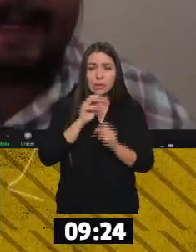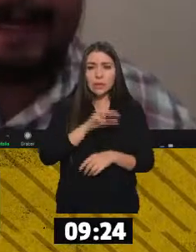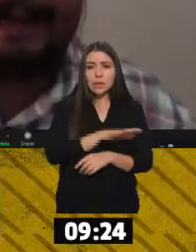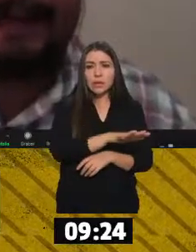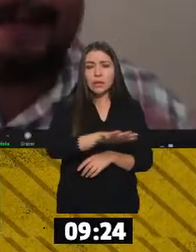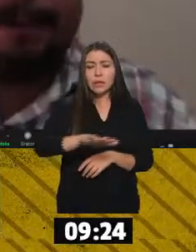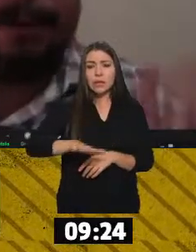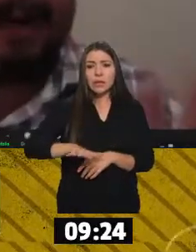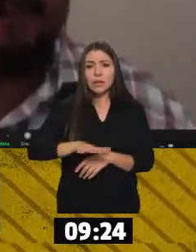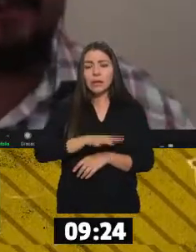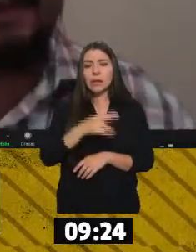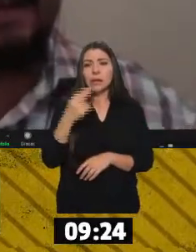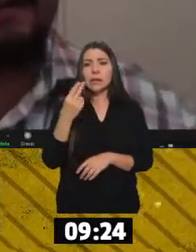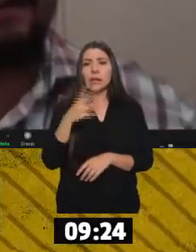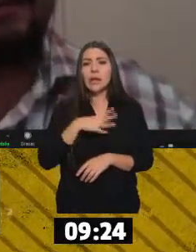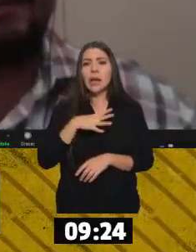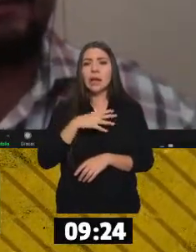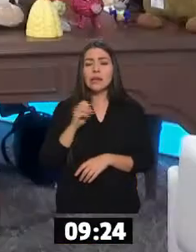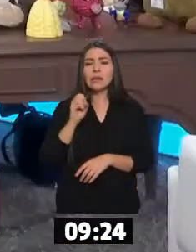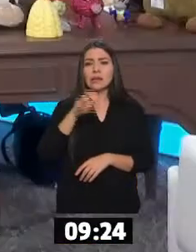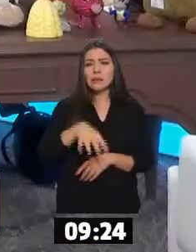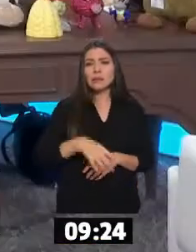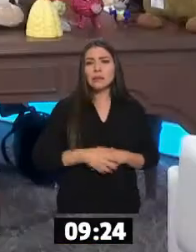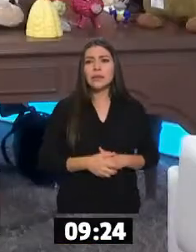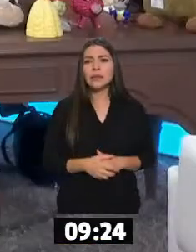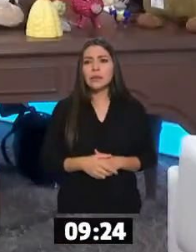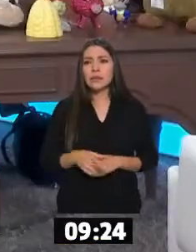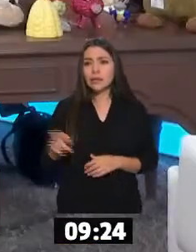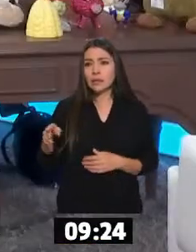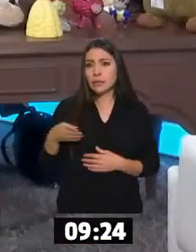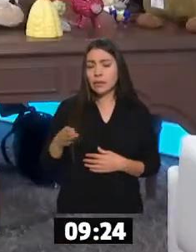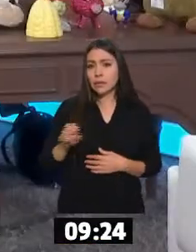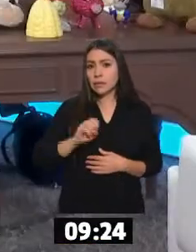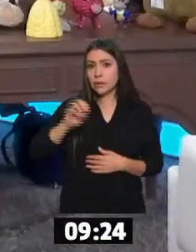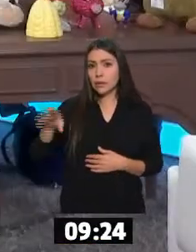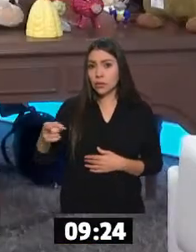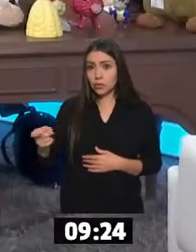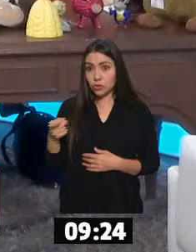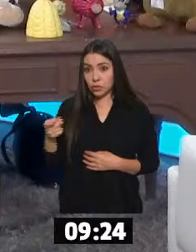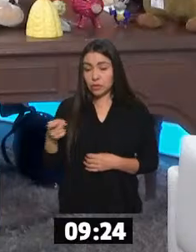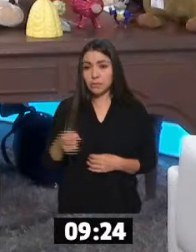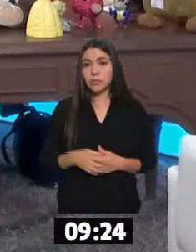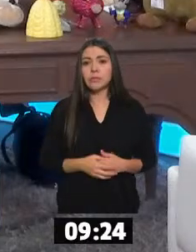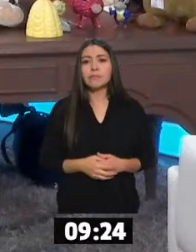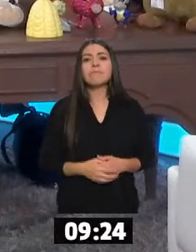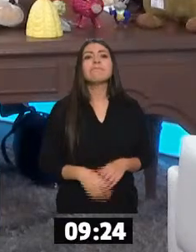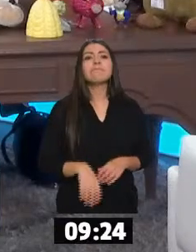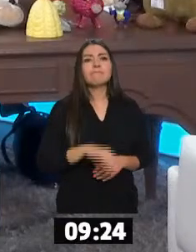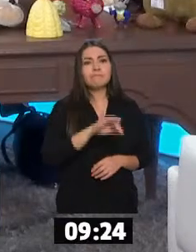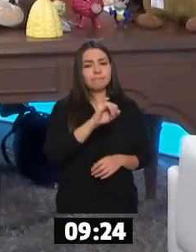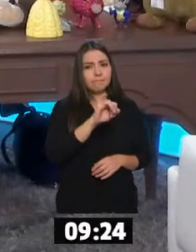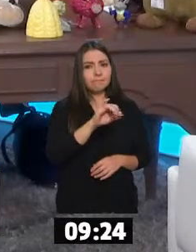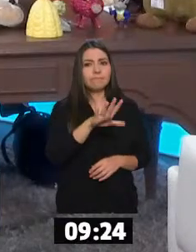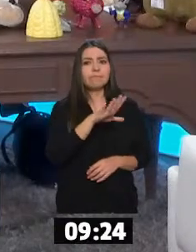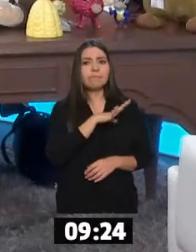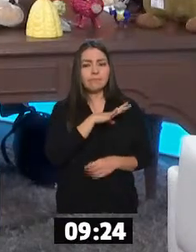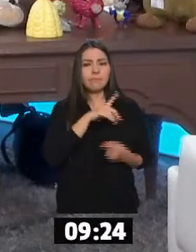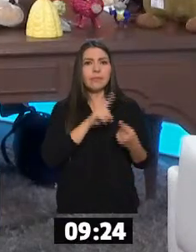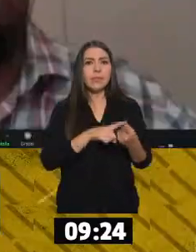para erradicar la Oye, tilapia. ¿se metió a Xochimilco o no se metió a Xochimilco? Sí. Sí, hay en Xochimilco, hay